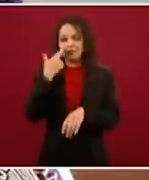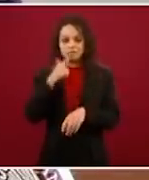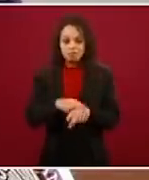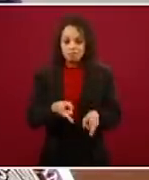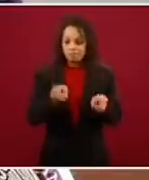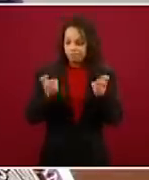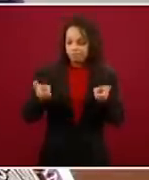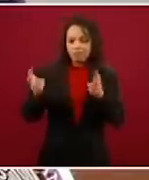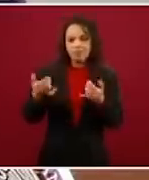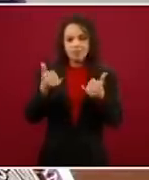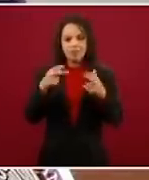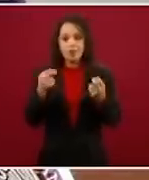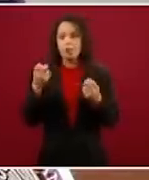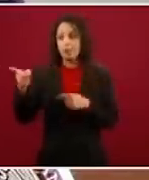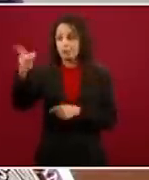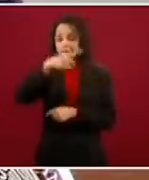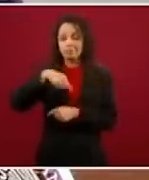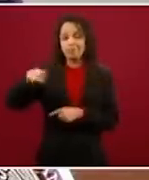Entonces están molestísimos.